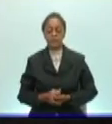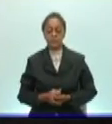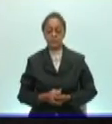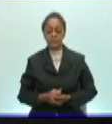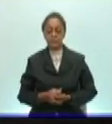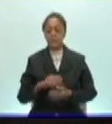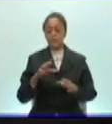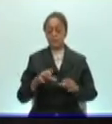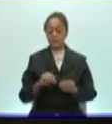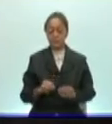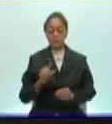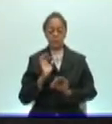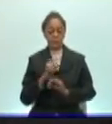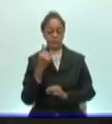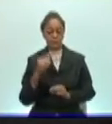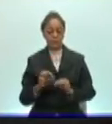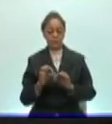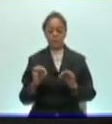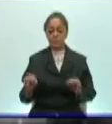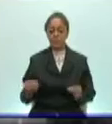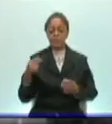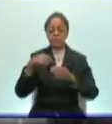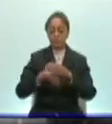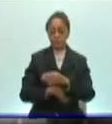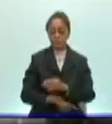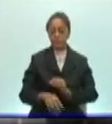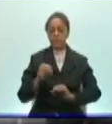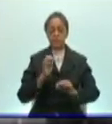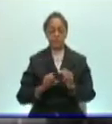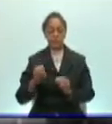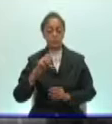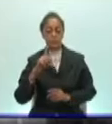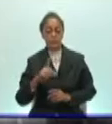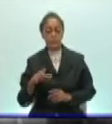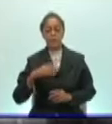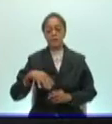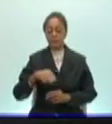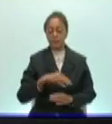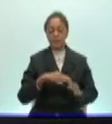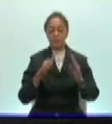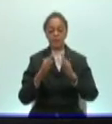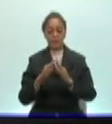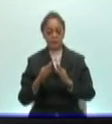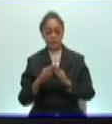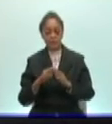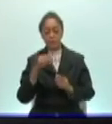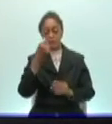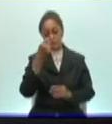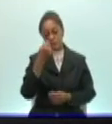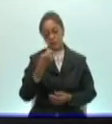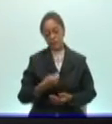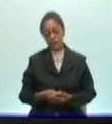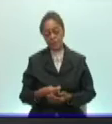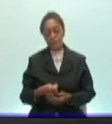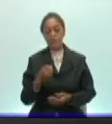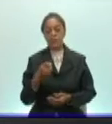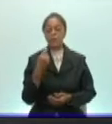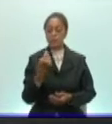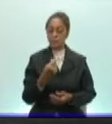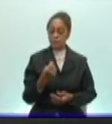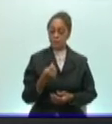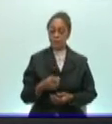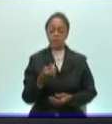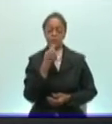Se toman las primeras medidas de profunda repercusión social que abarcan la vivienda, la rebaja de los alquileres, los precios de